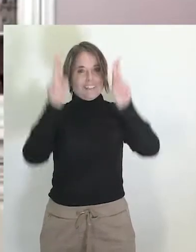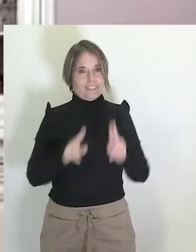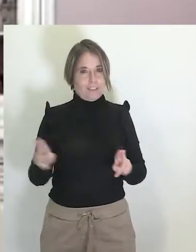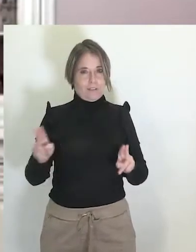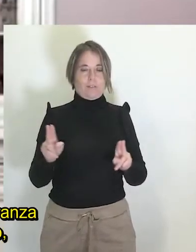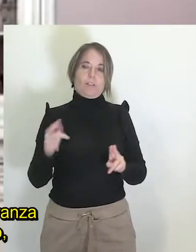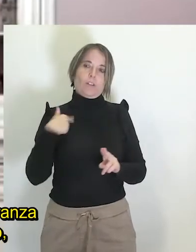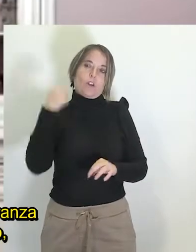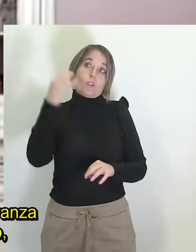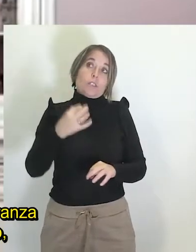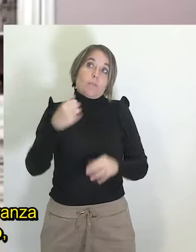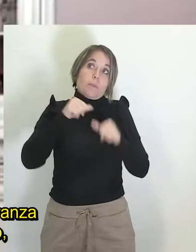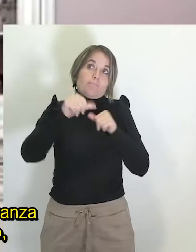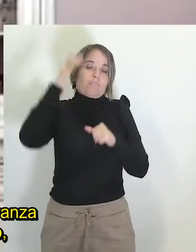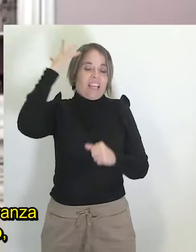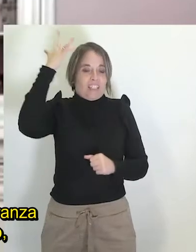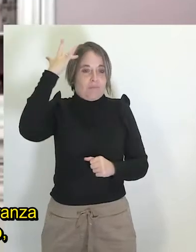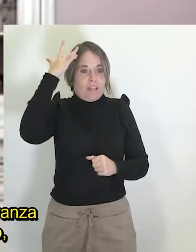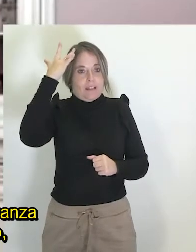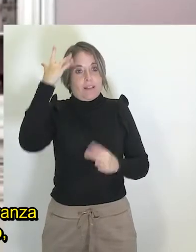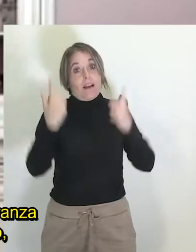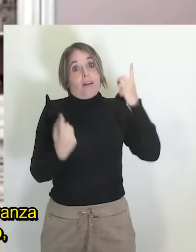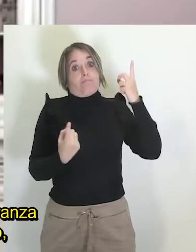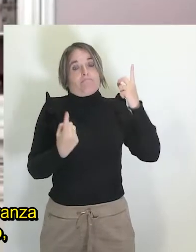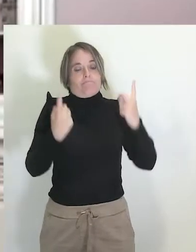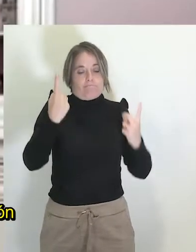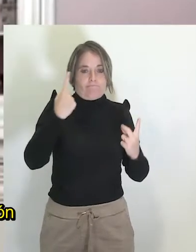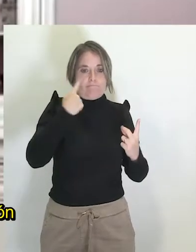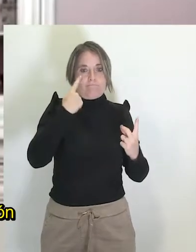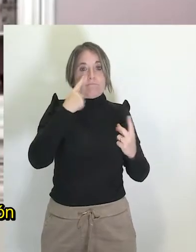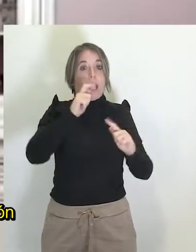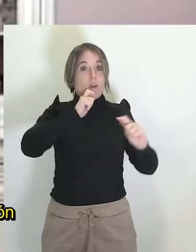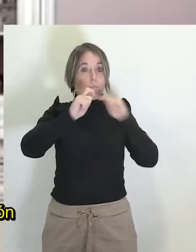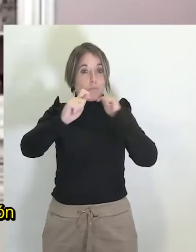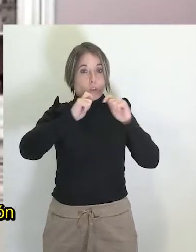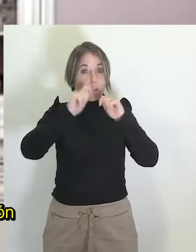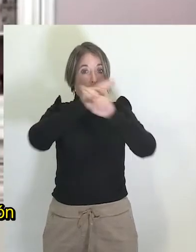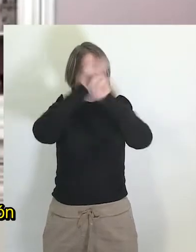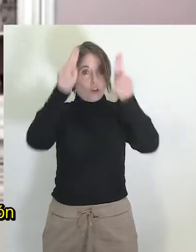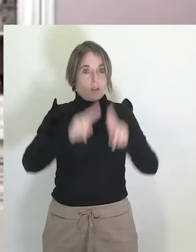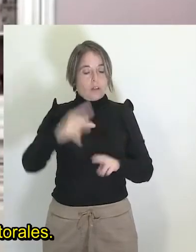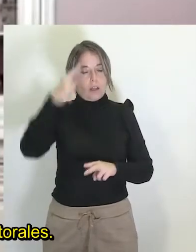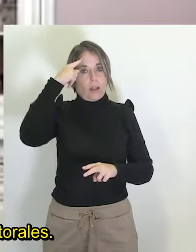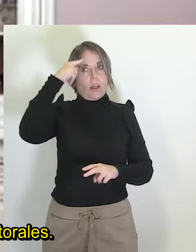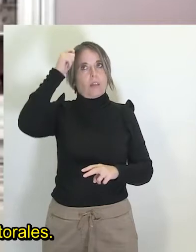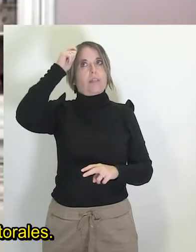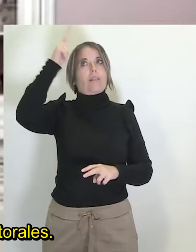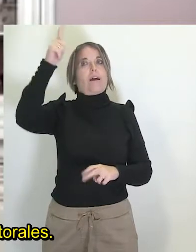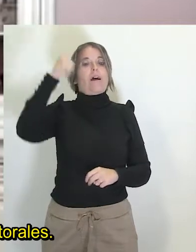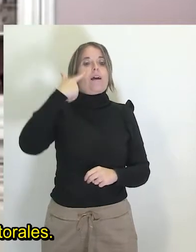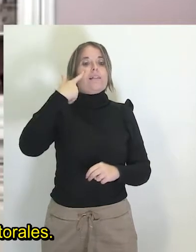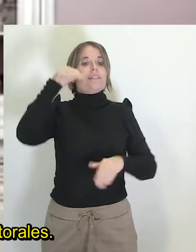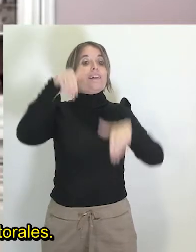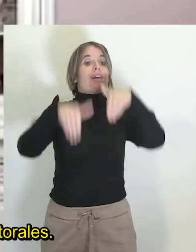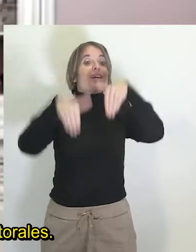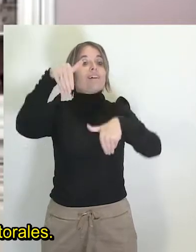internacional. Yo siempre suelo tener alguna esperanza y es que de vez en cuando a los medios de comunicación internacionales se les enciende la luz cuando